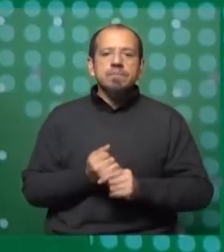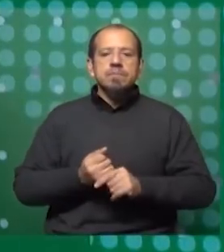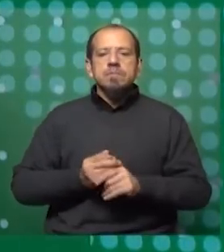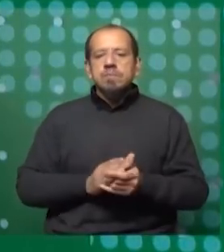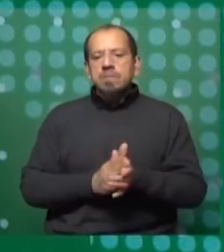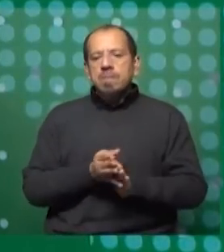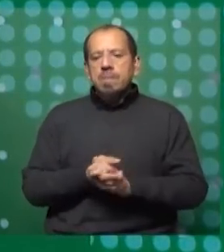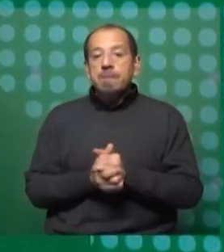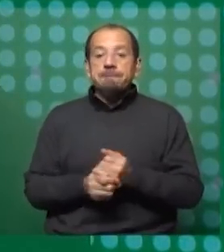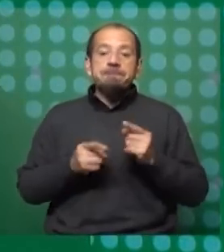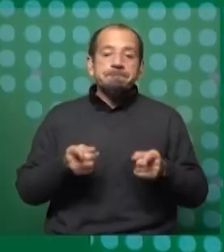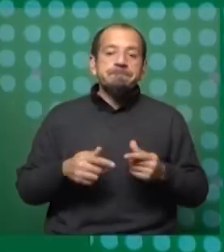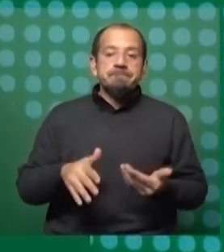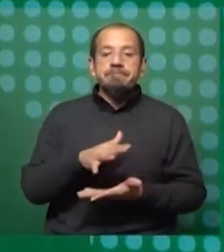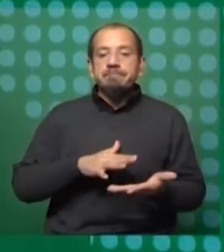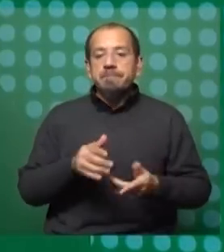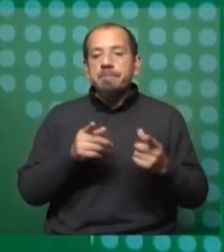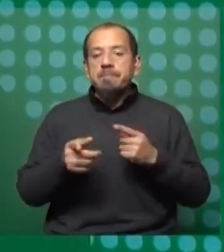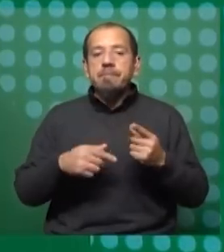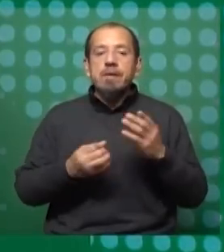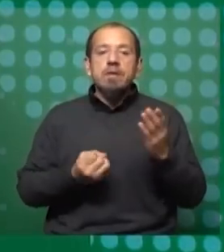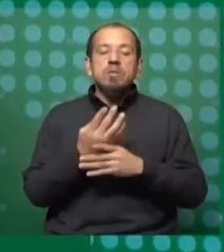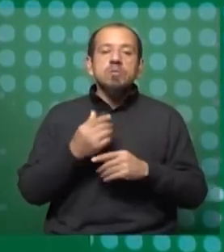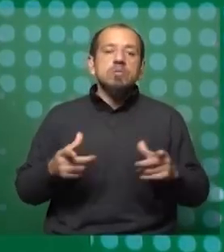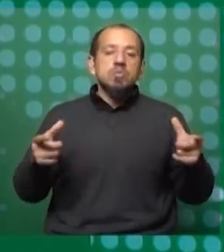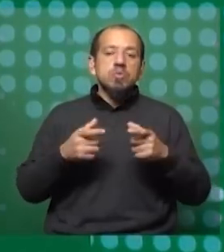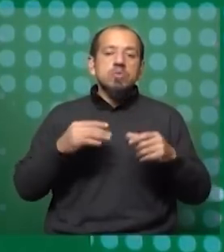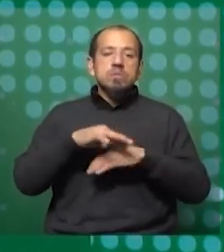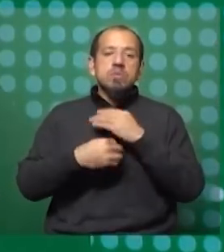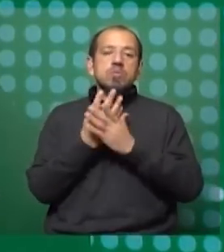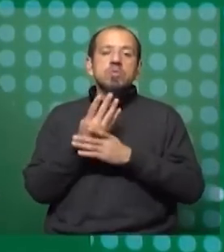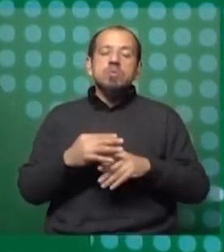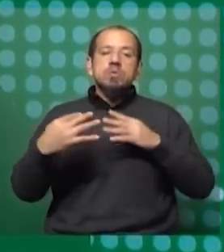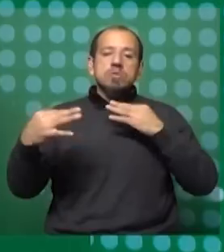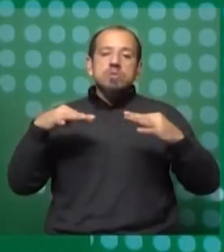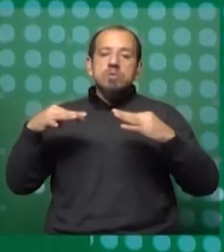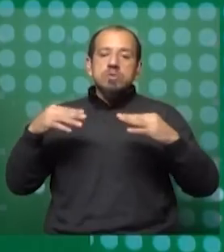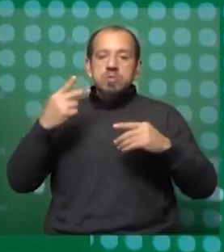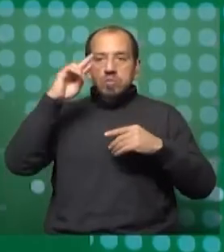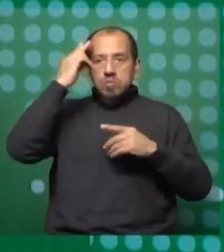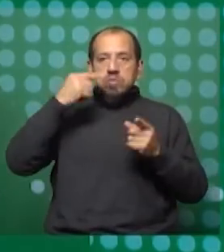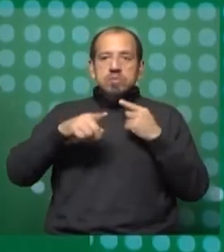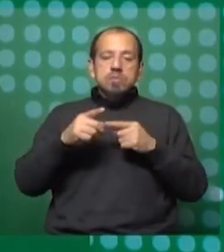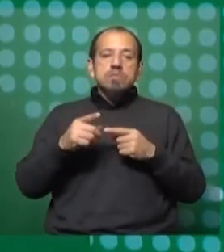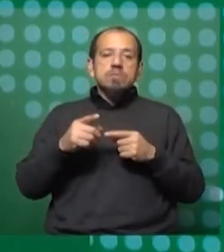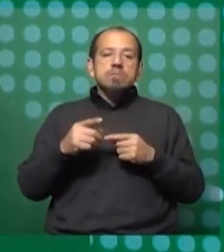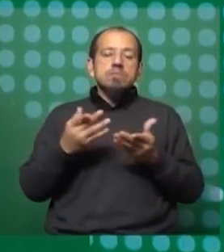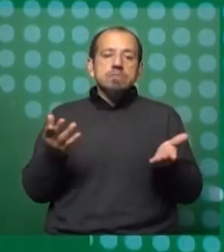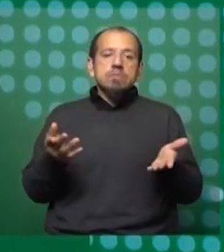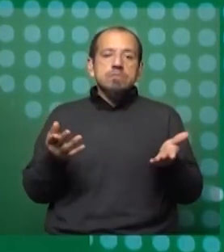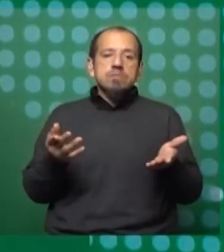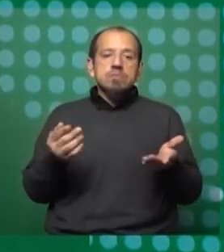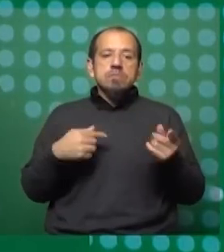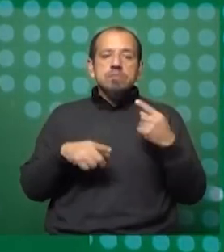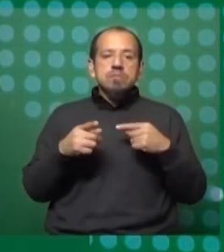bien ese es el panorama que se presenta con esta nueva Cumbre del mercosur desde la oposición política uruguaya se ha sido muy crítico